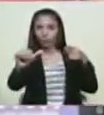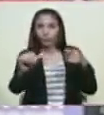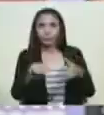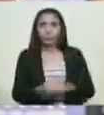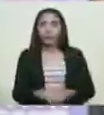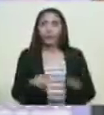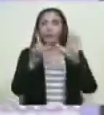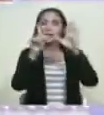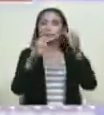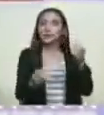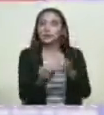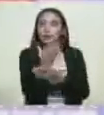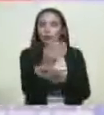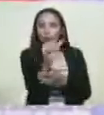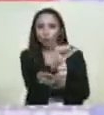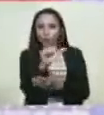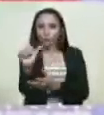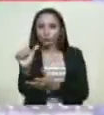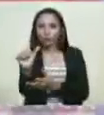6 de mayo,